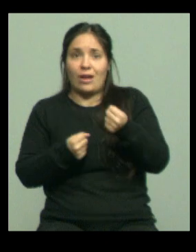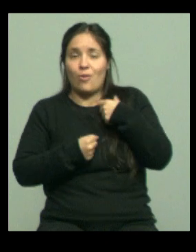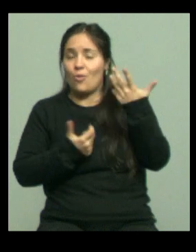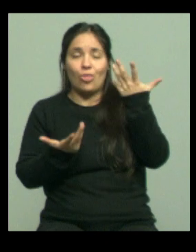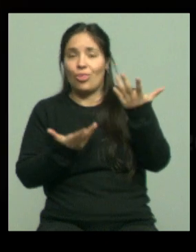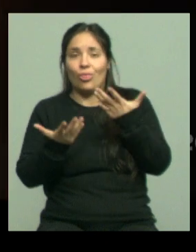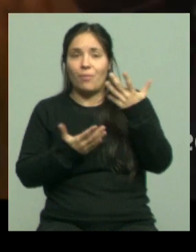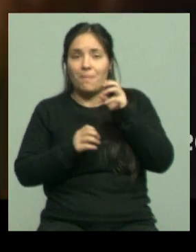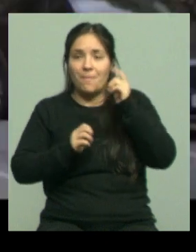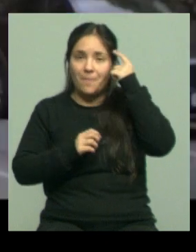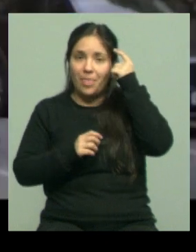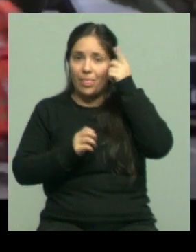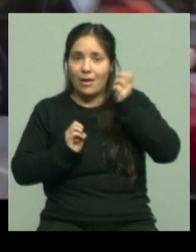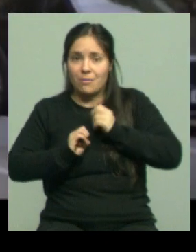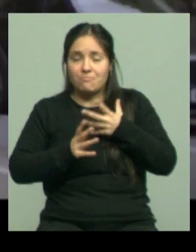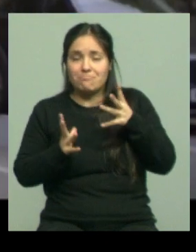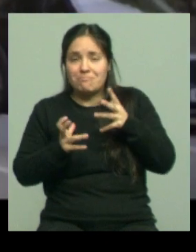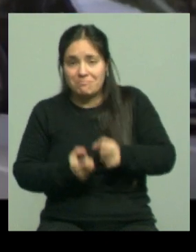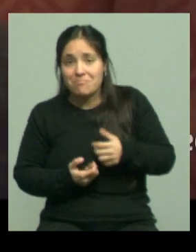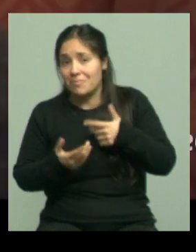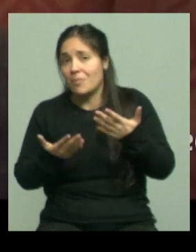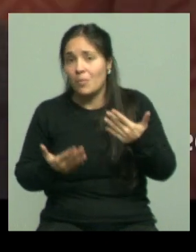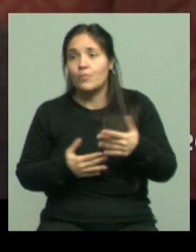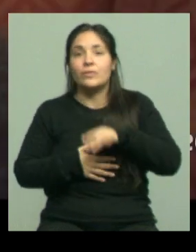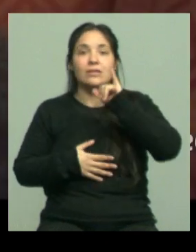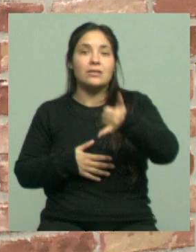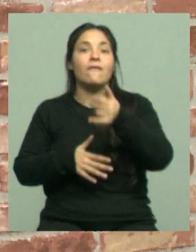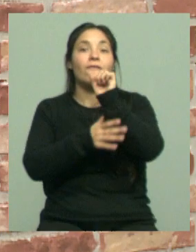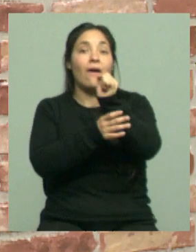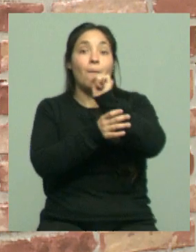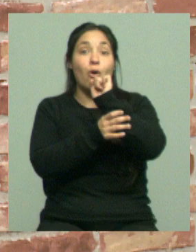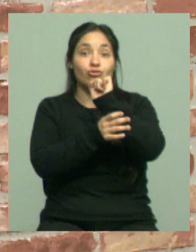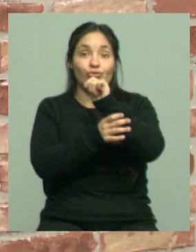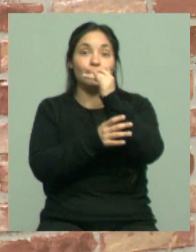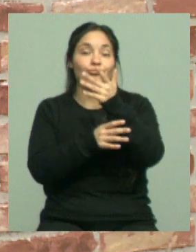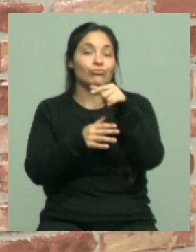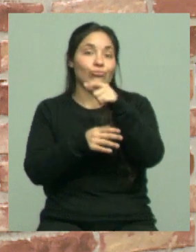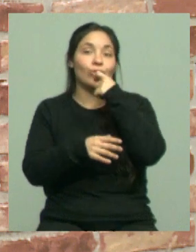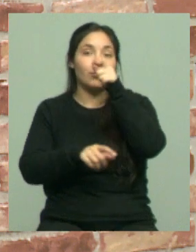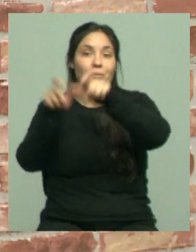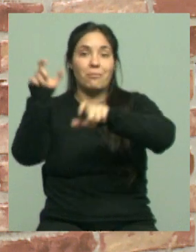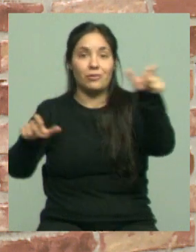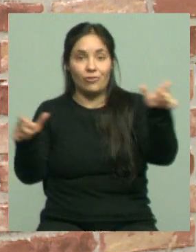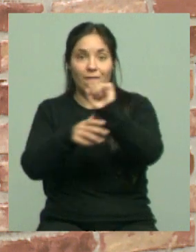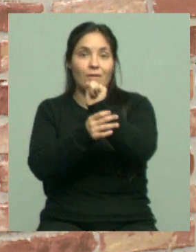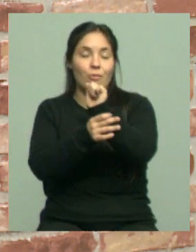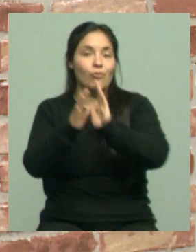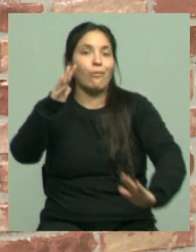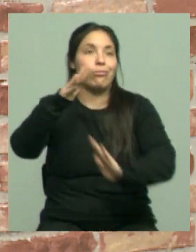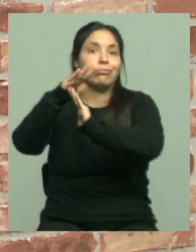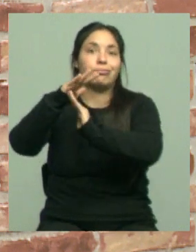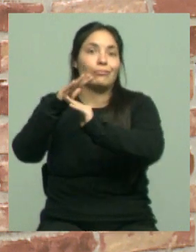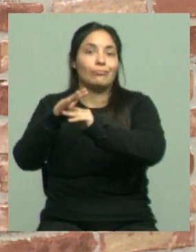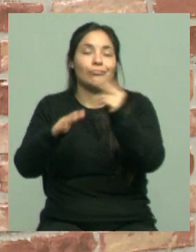Bueno, de hecho, incluso salvando las distancias, hasta los propios famosos que son exitosos te cuentan sí. cómo a ellos les cuesta y